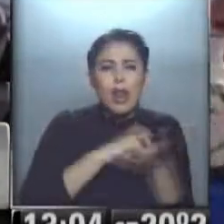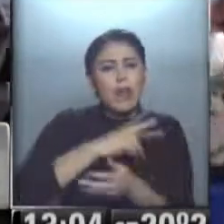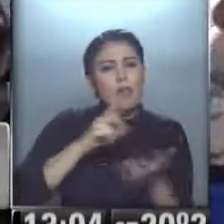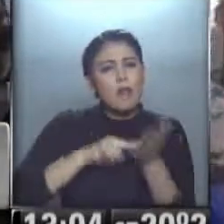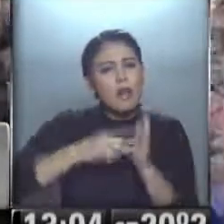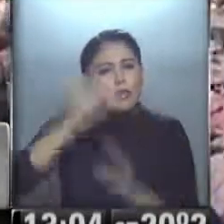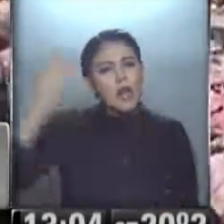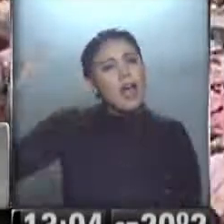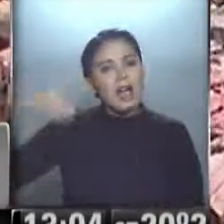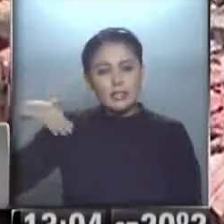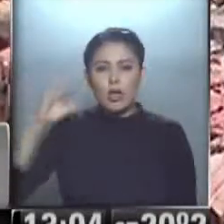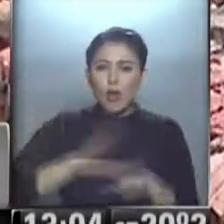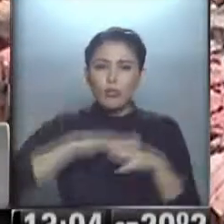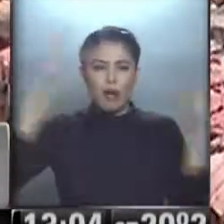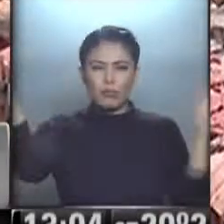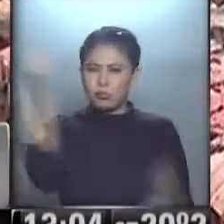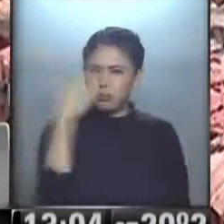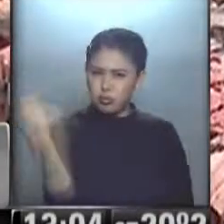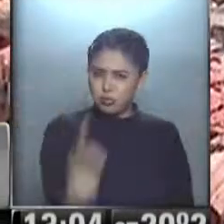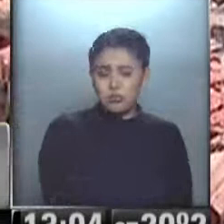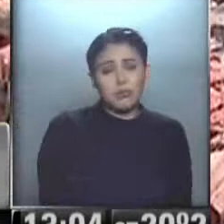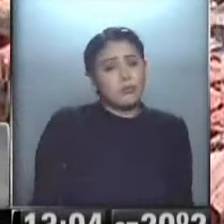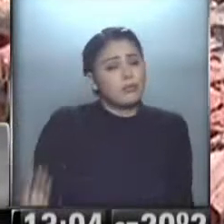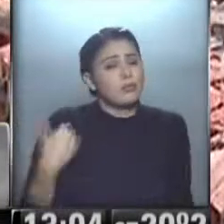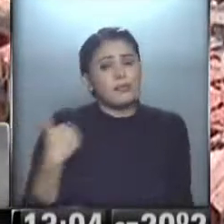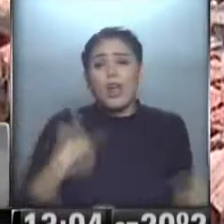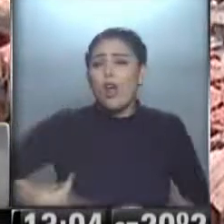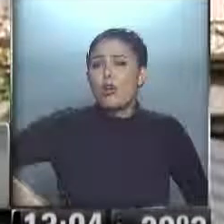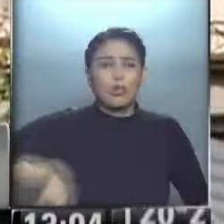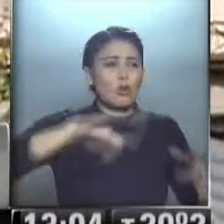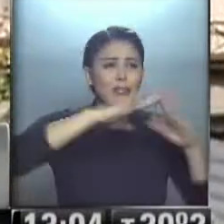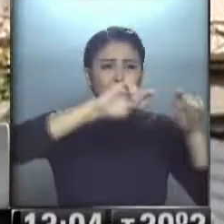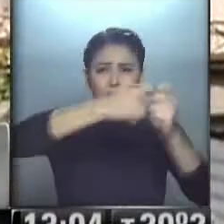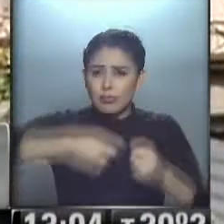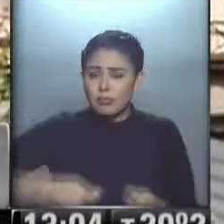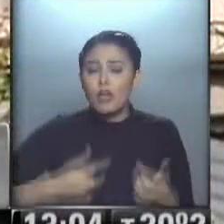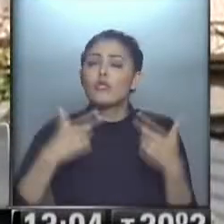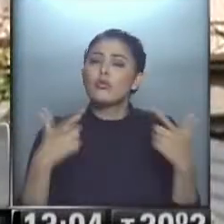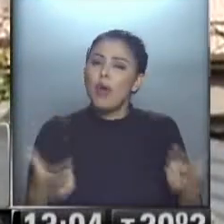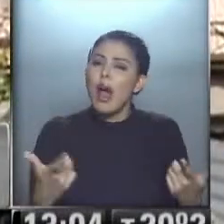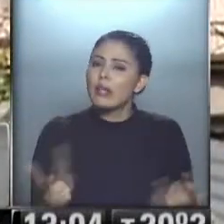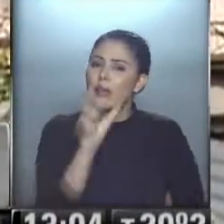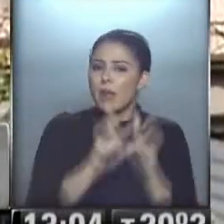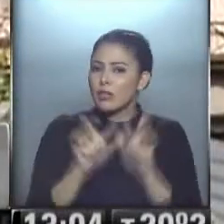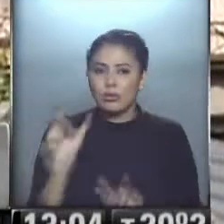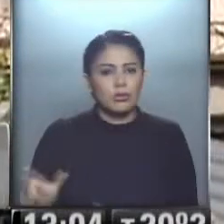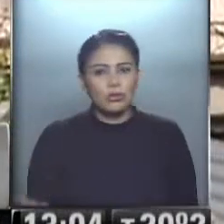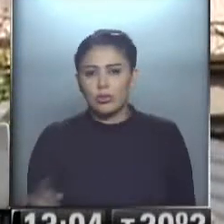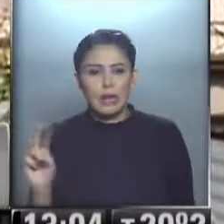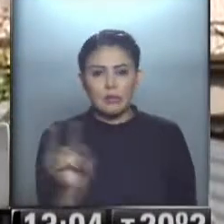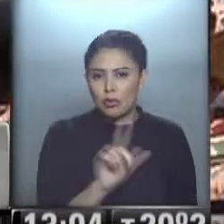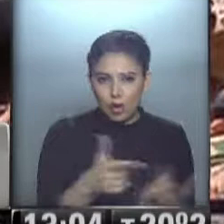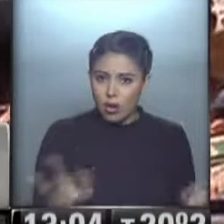partir de este tornado, que bueno, lamentablemente los daños materiales fueron grandes, pero por suerte no hubo que lamentar